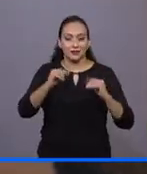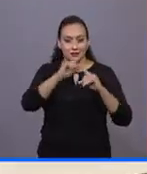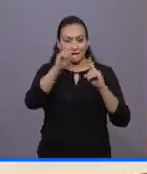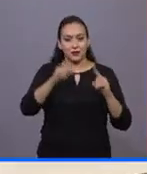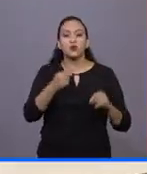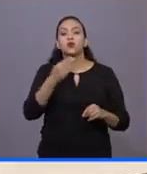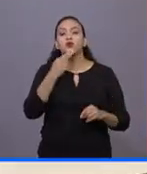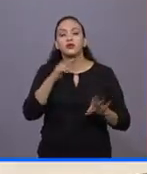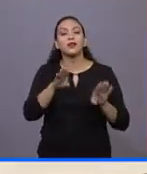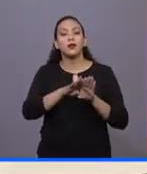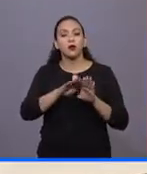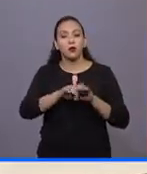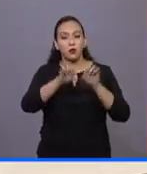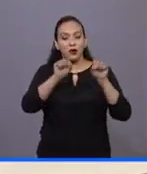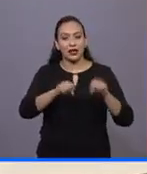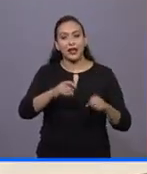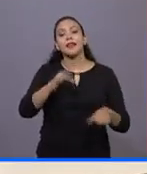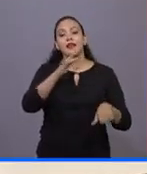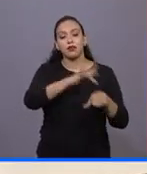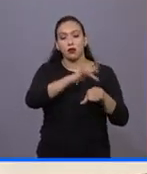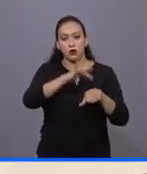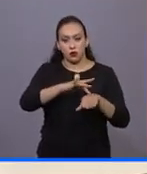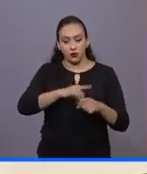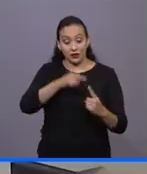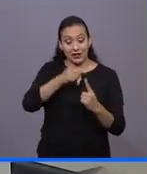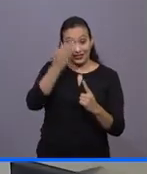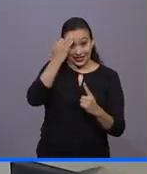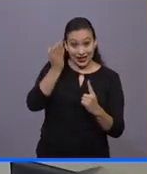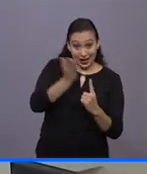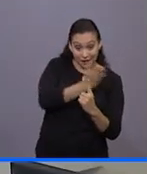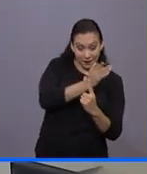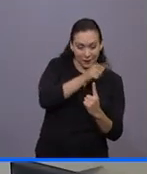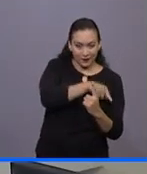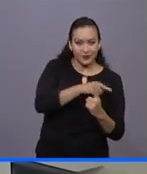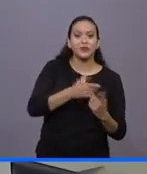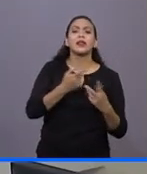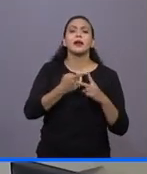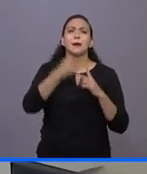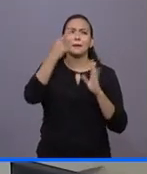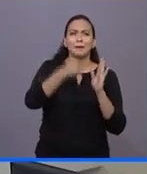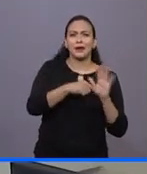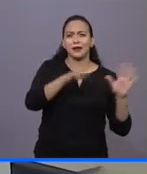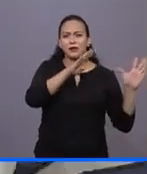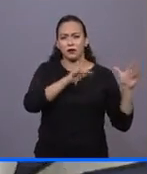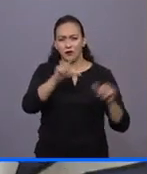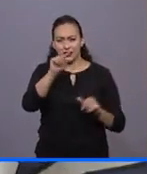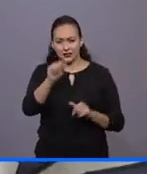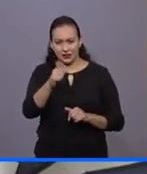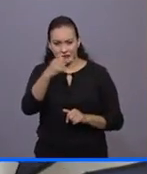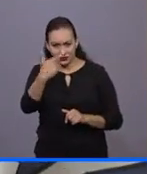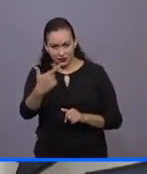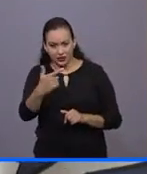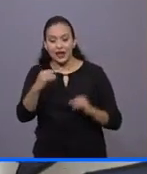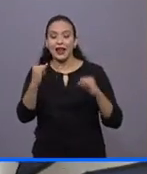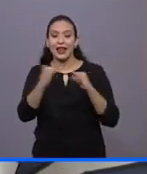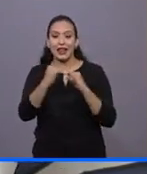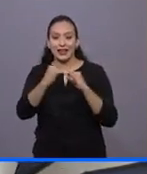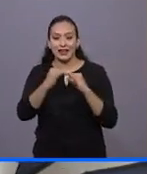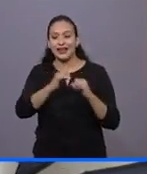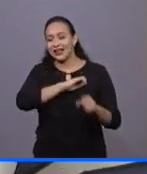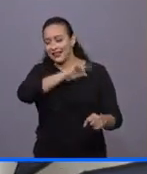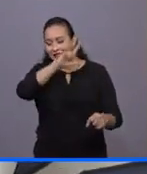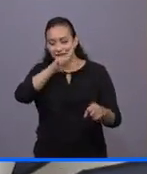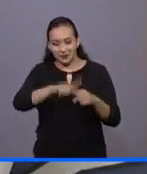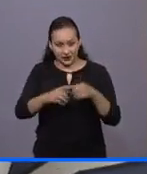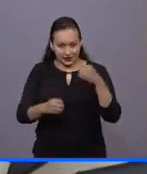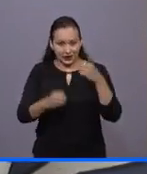de un sistema denominado por turno. Es en este periodo cuando se crea en 1977 el Instituto de